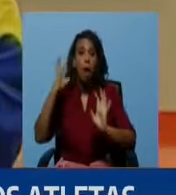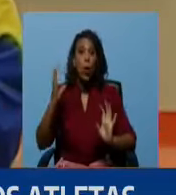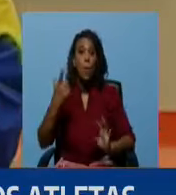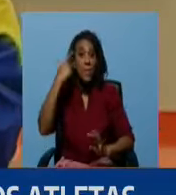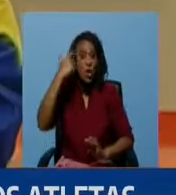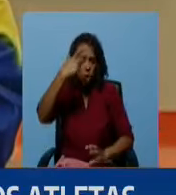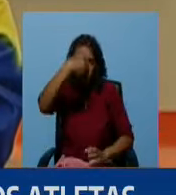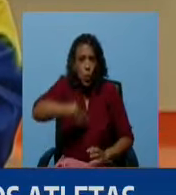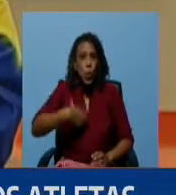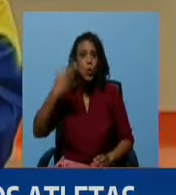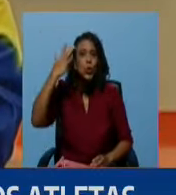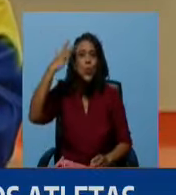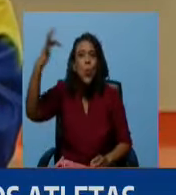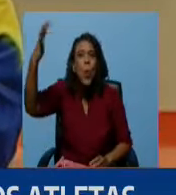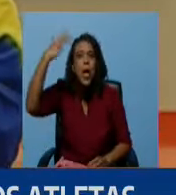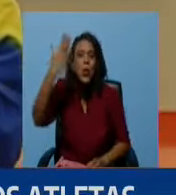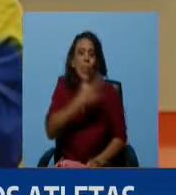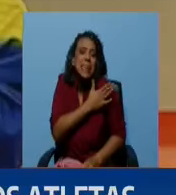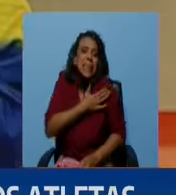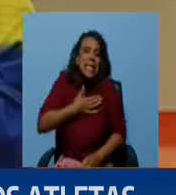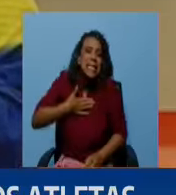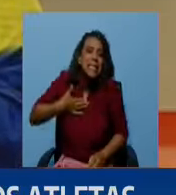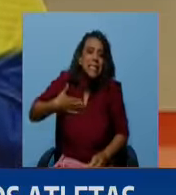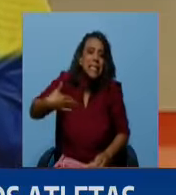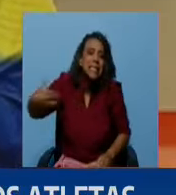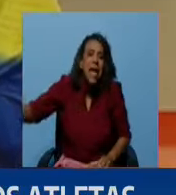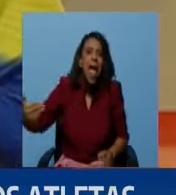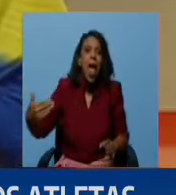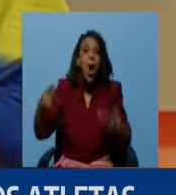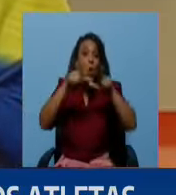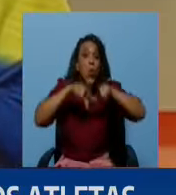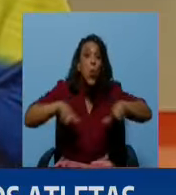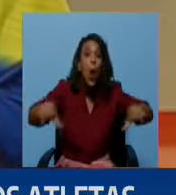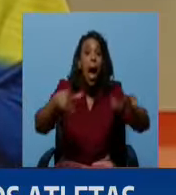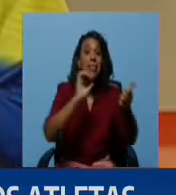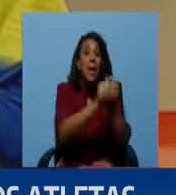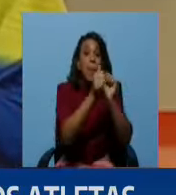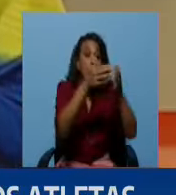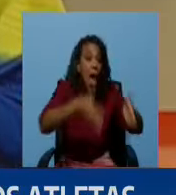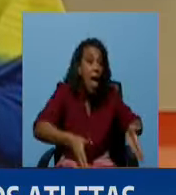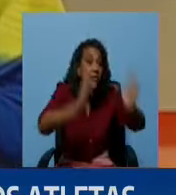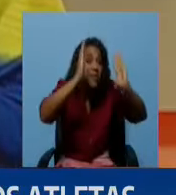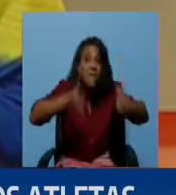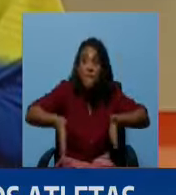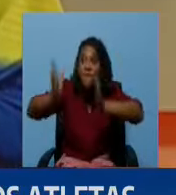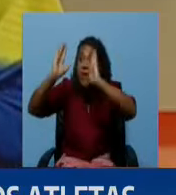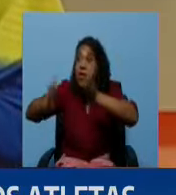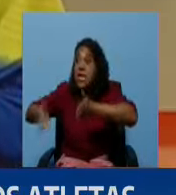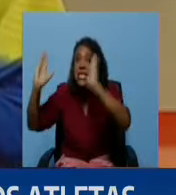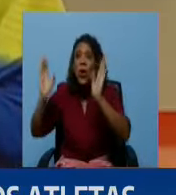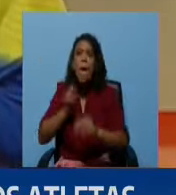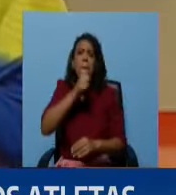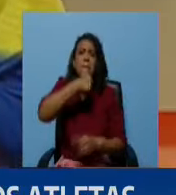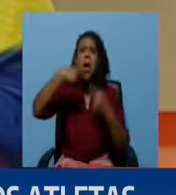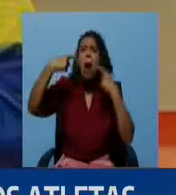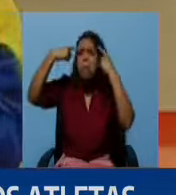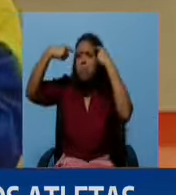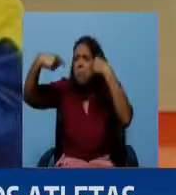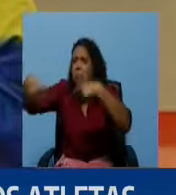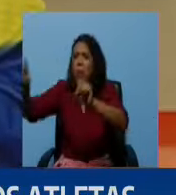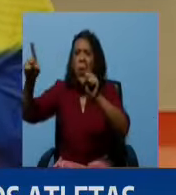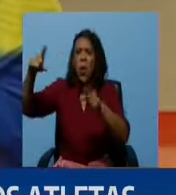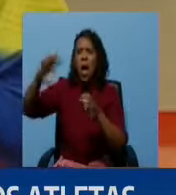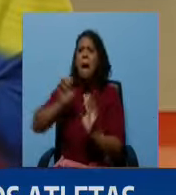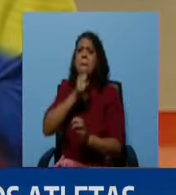sueño que recuperemos todas las instalaciones deportivas, bien recuperaditas, estén